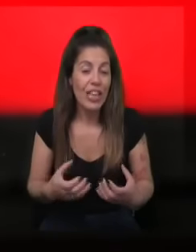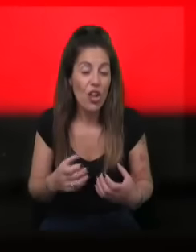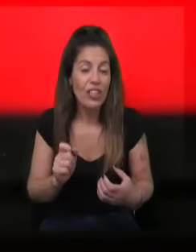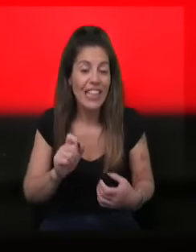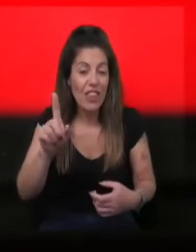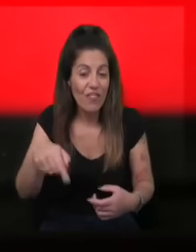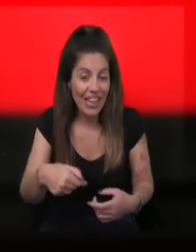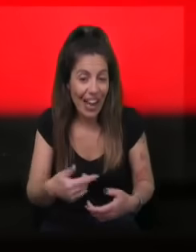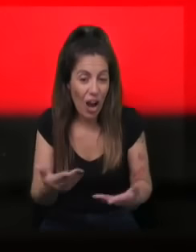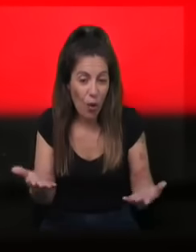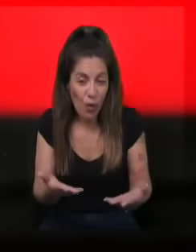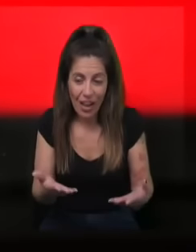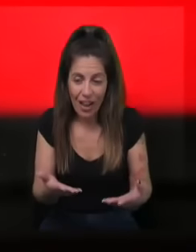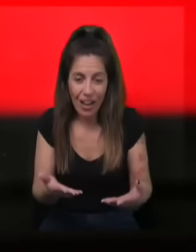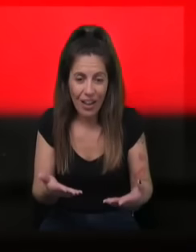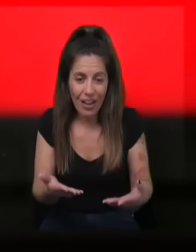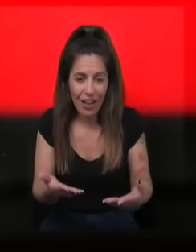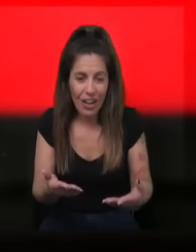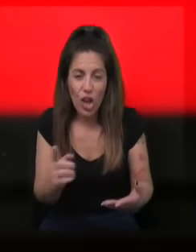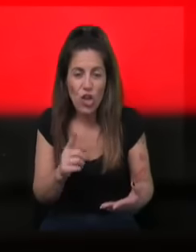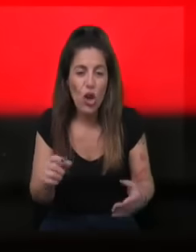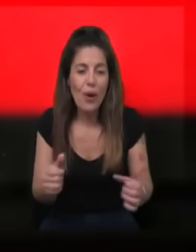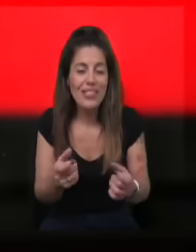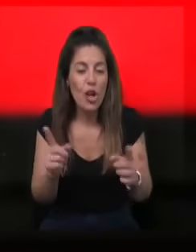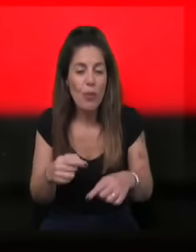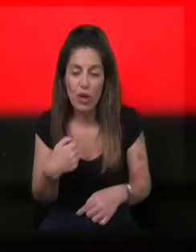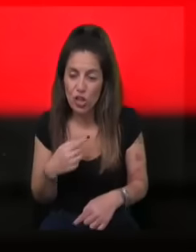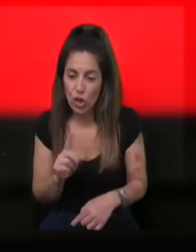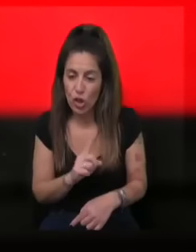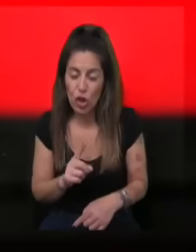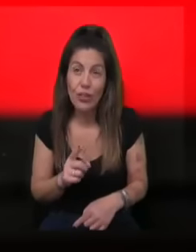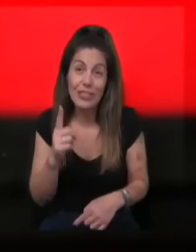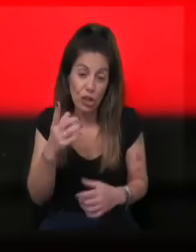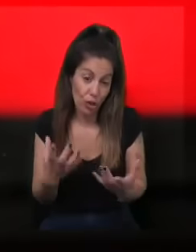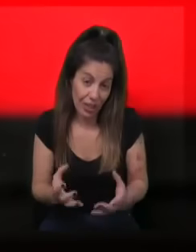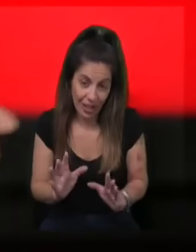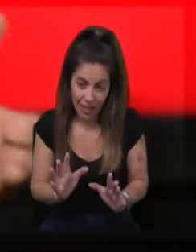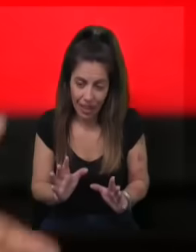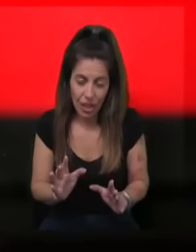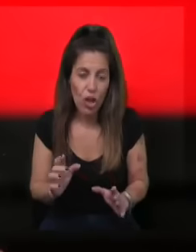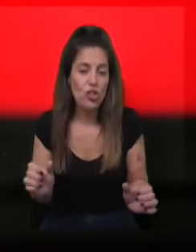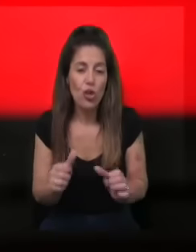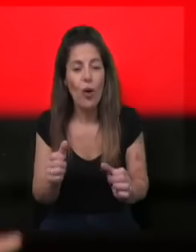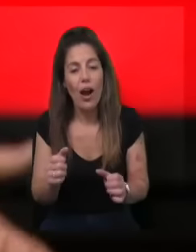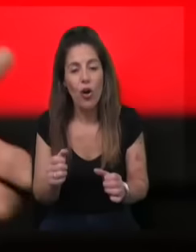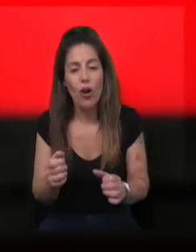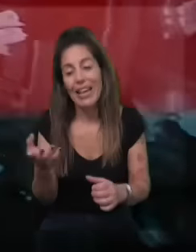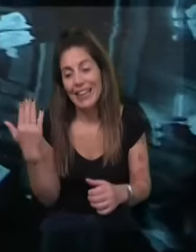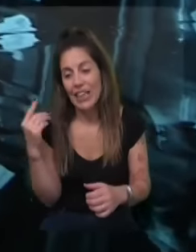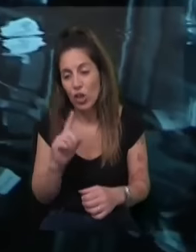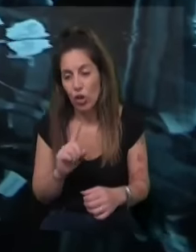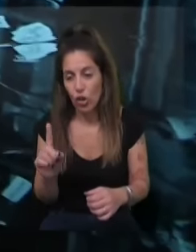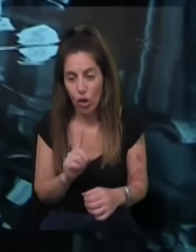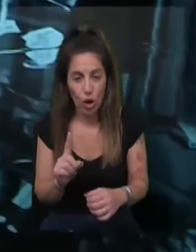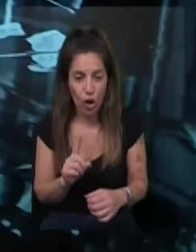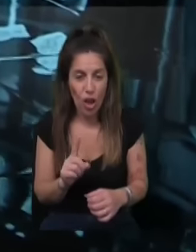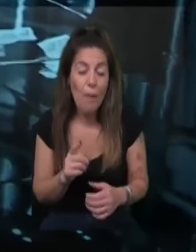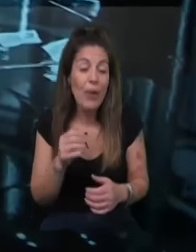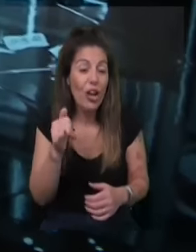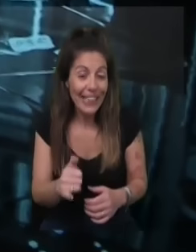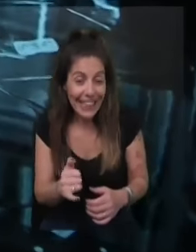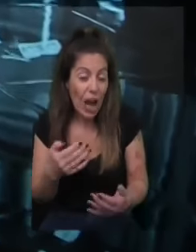la posta no va a hac lo mismo que yo si Dios quiere yo no hago lo mismo que hacieron los secretarios anteriores pero que